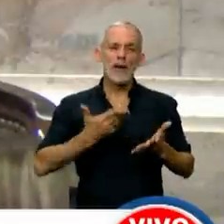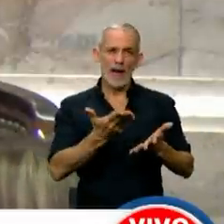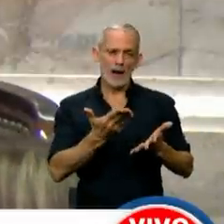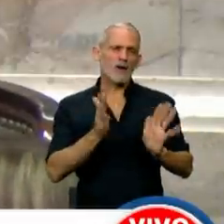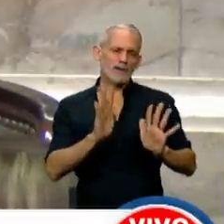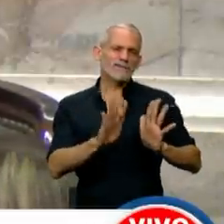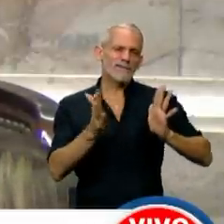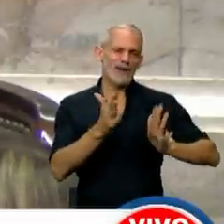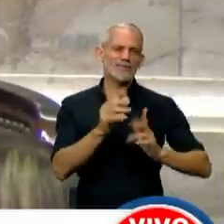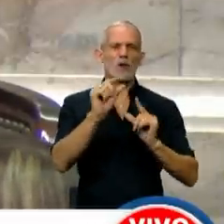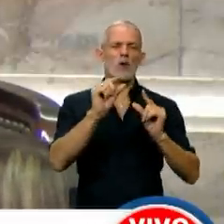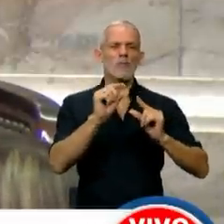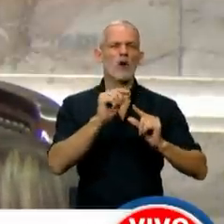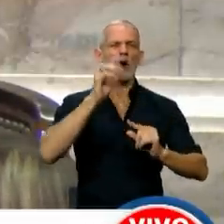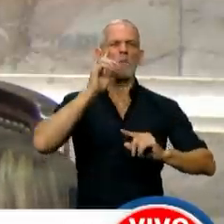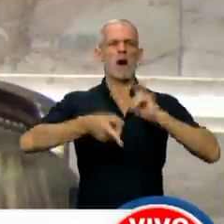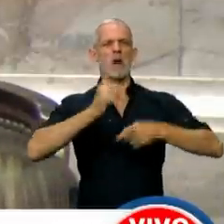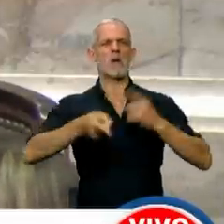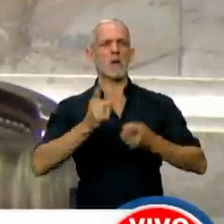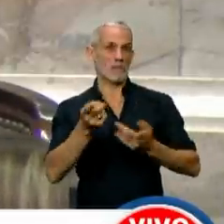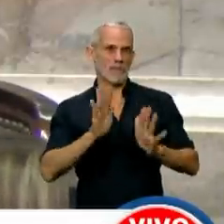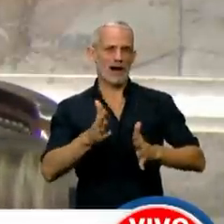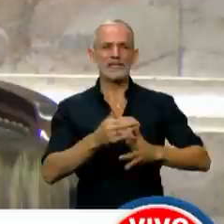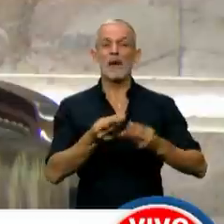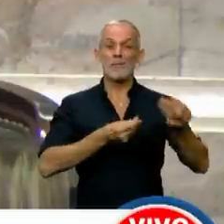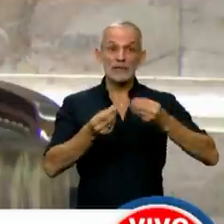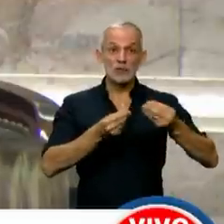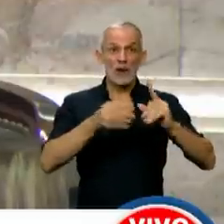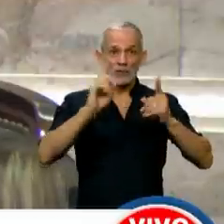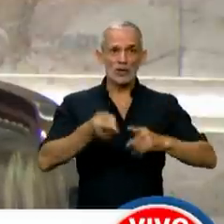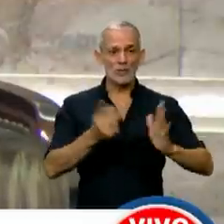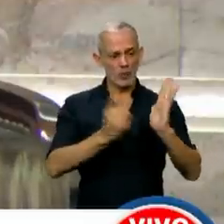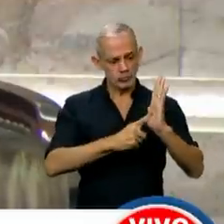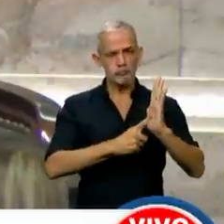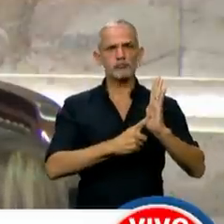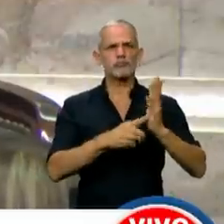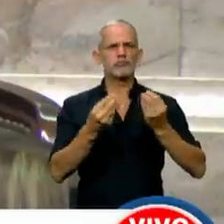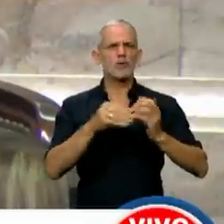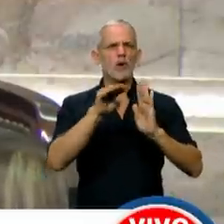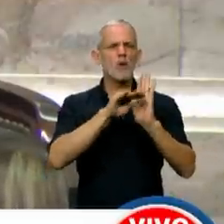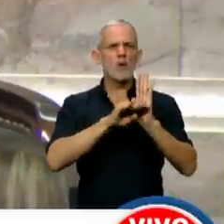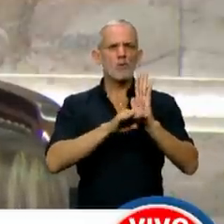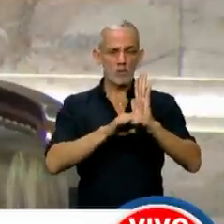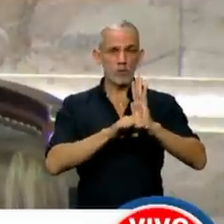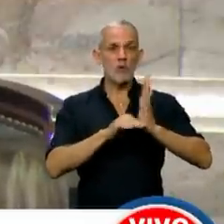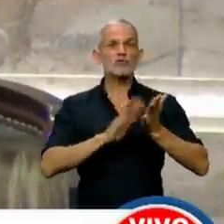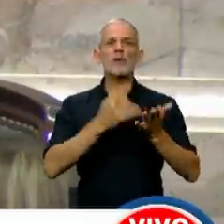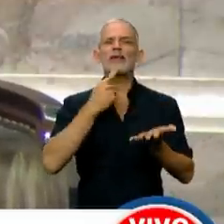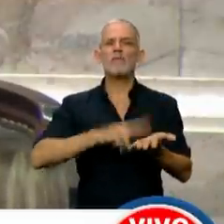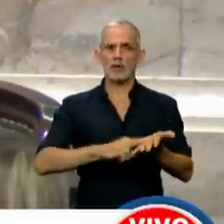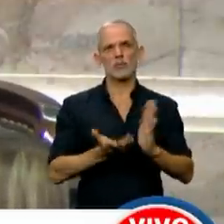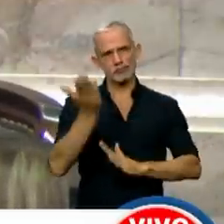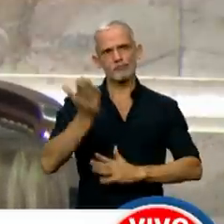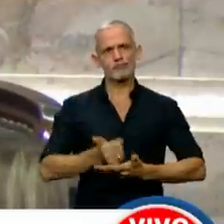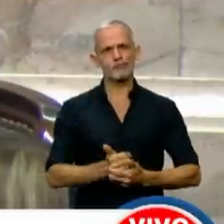un poco totalitario el presupuesto también establecía una serie de delegaciones en materia impositiva